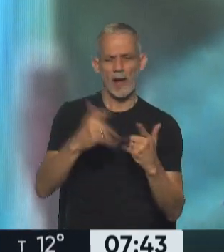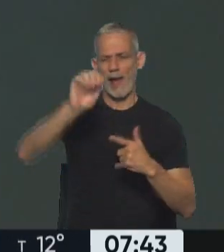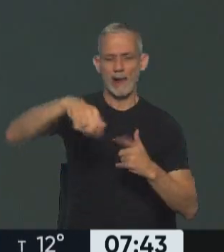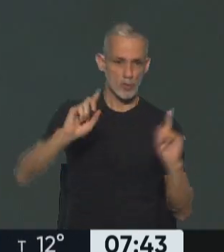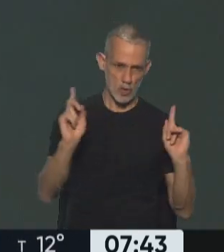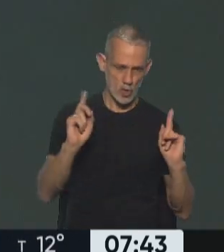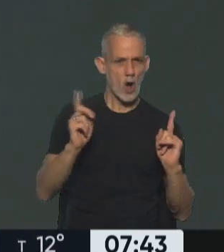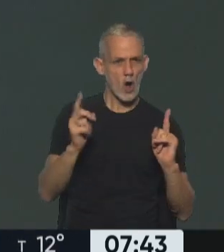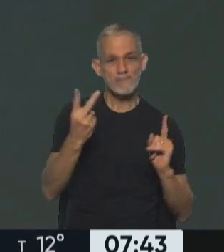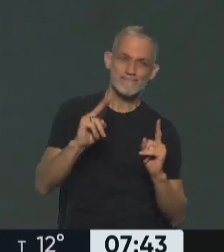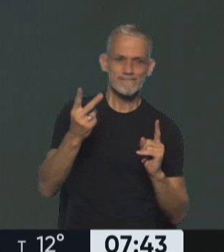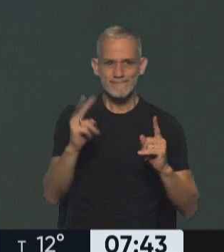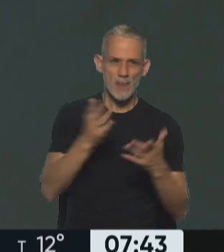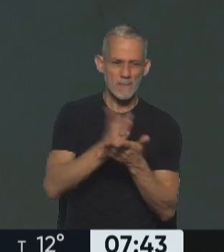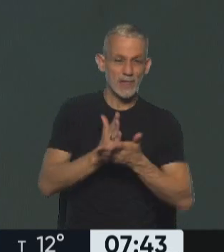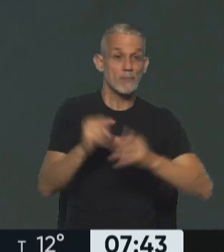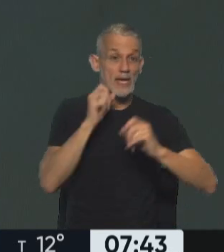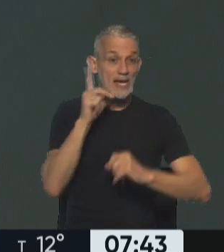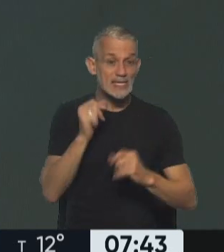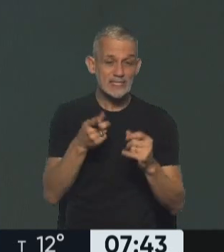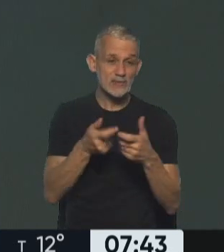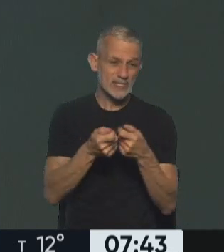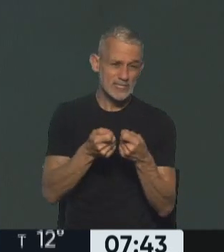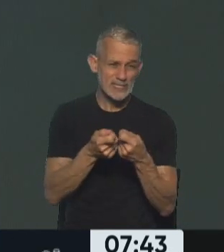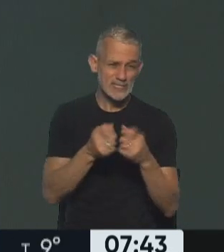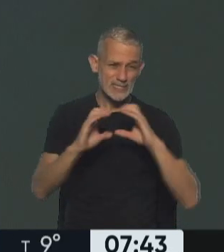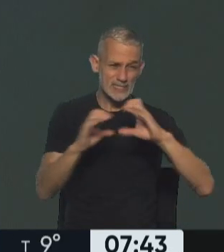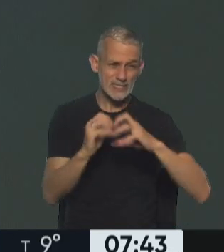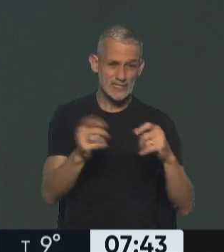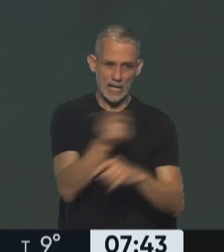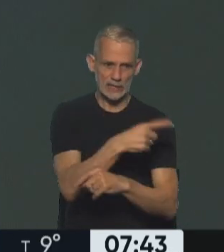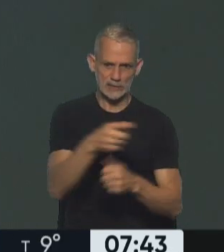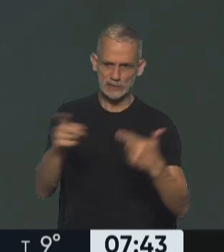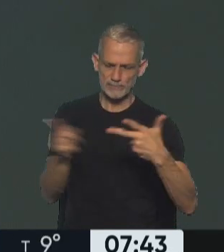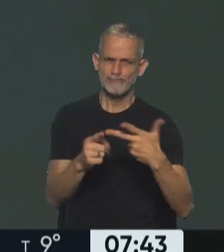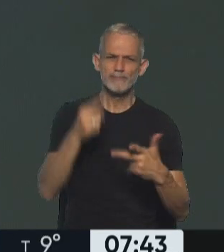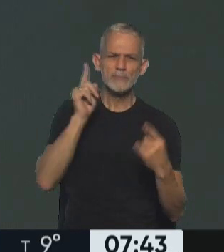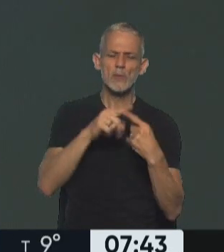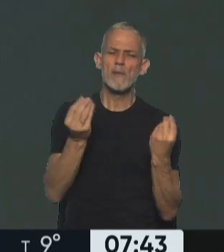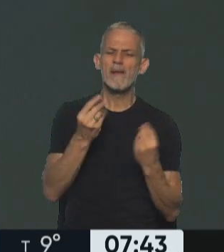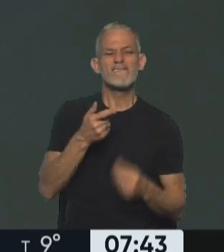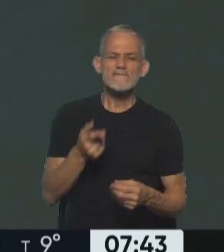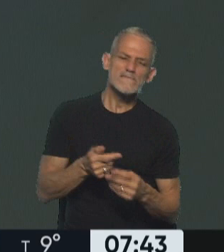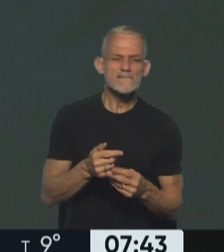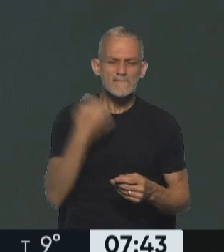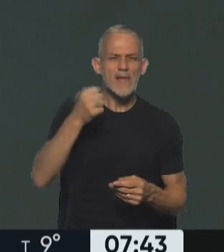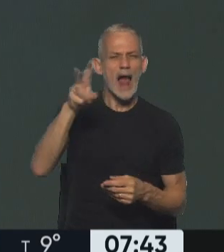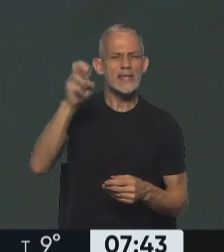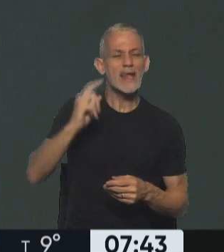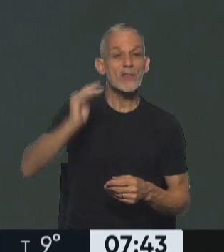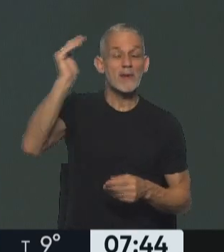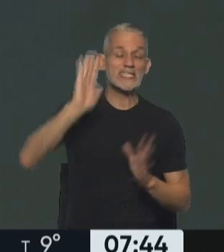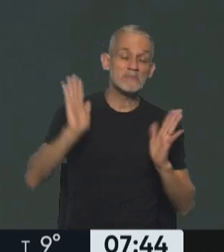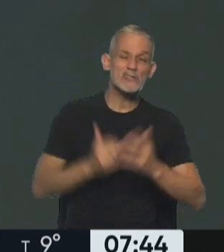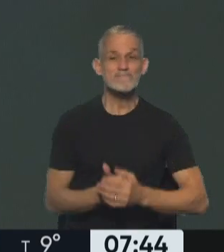Bueno, a propósito de eso, está en los chats entre ellos una suerte de intención de alquilar un departamento. Bueno, hay que ver si es una